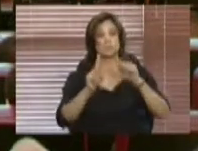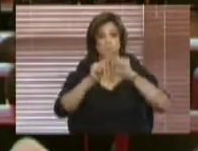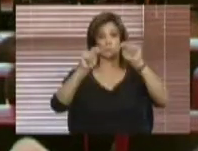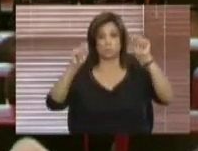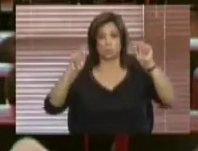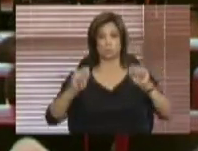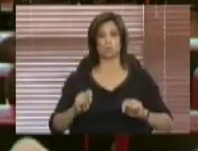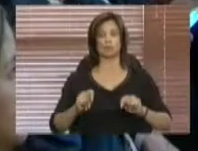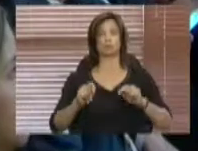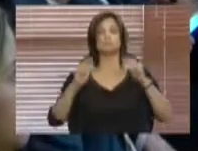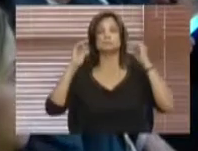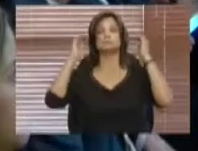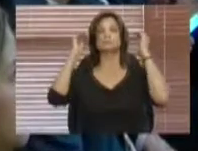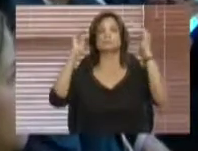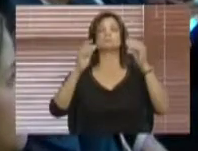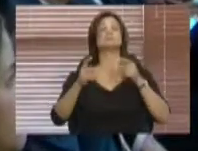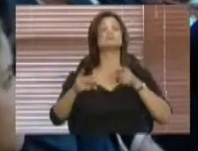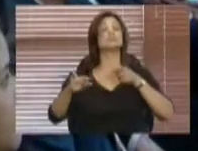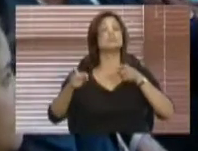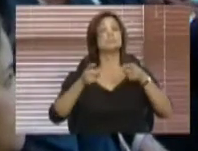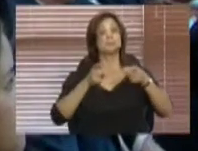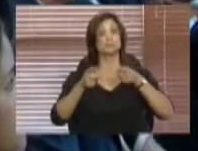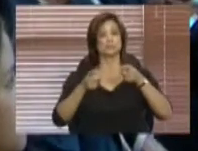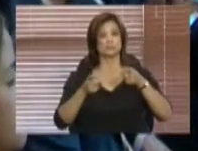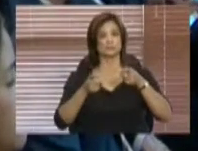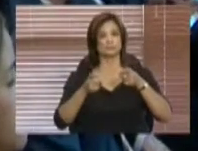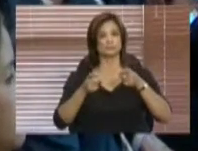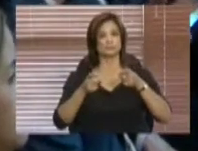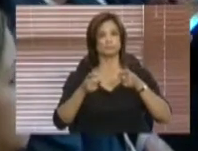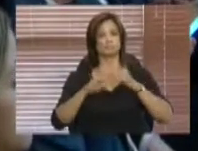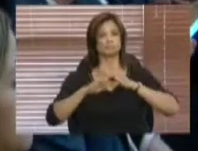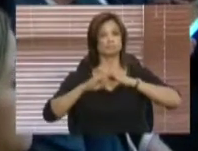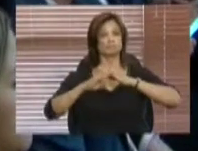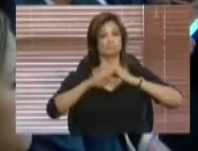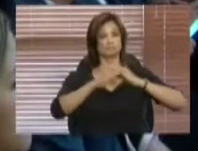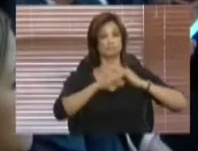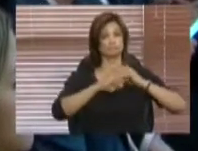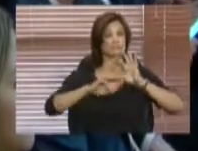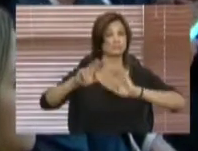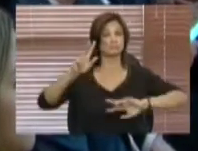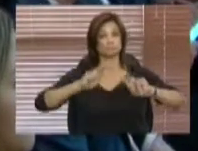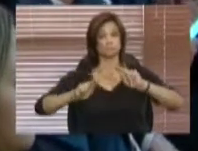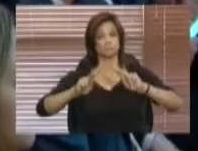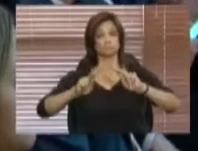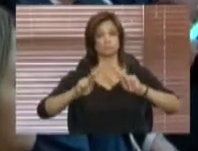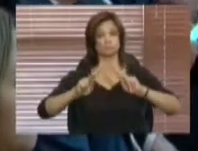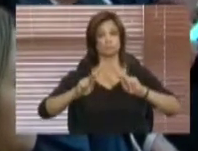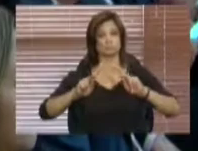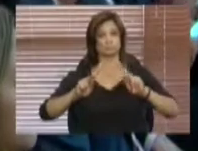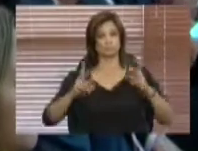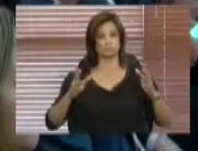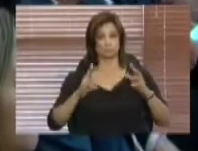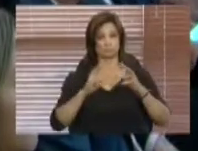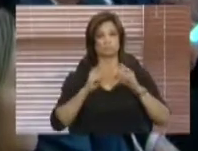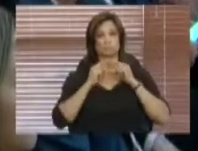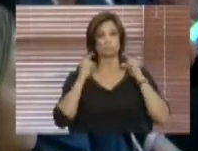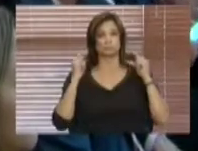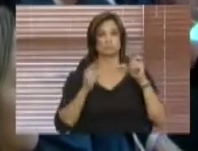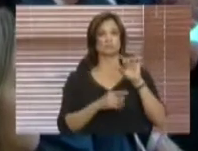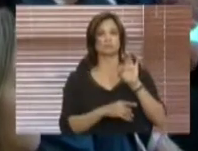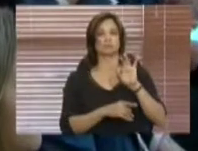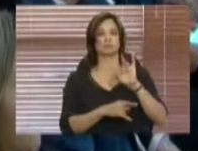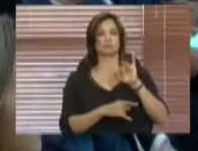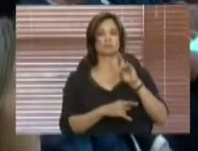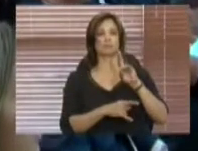Tribunal Superior Administrativo de la Defensa Pública, reverendo Fidel Lorenzo